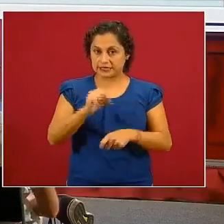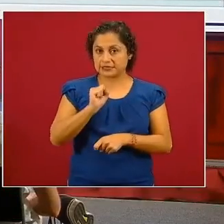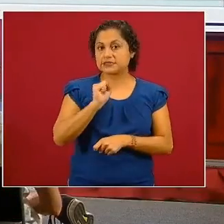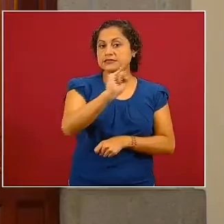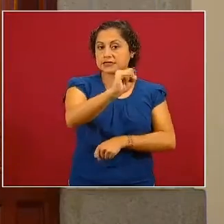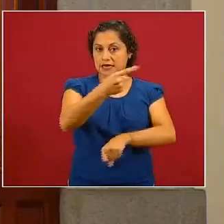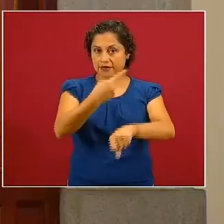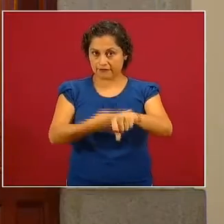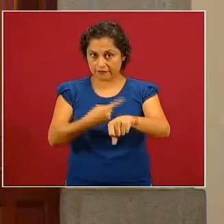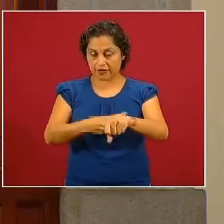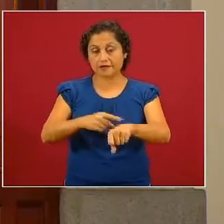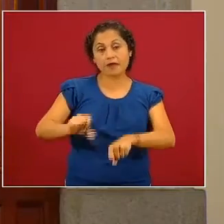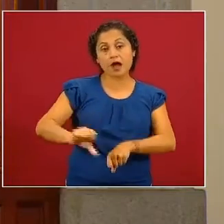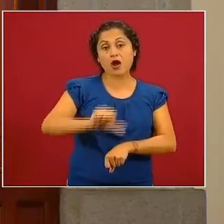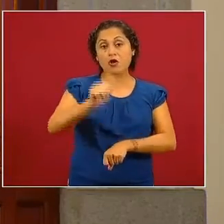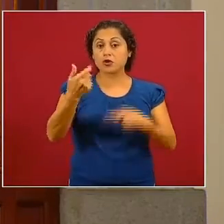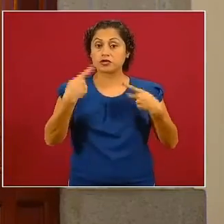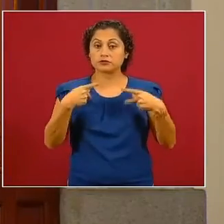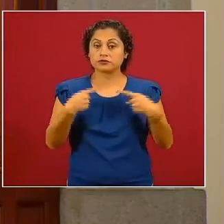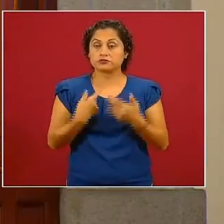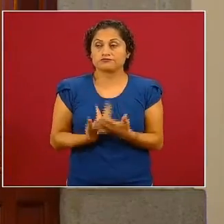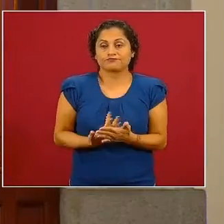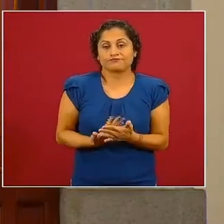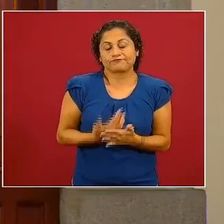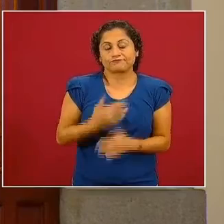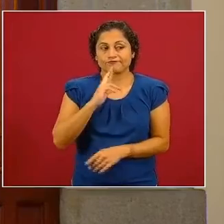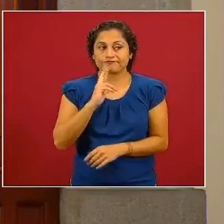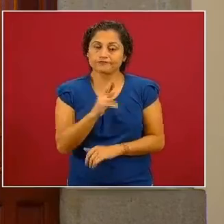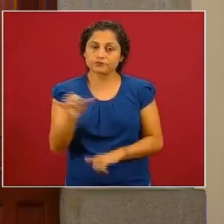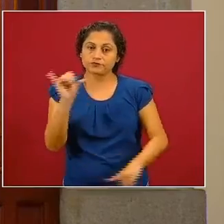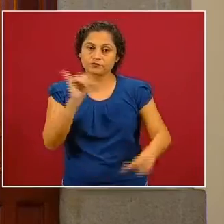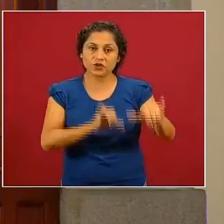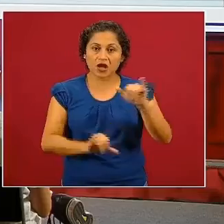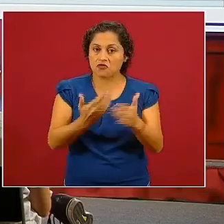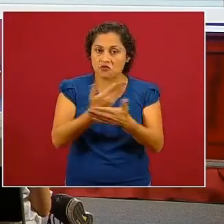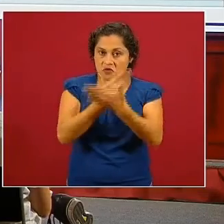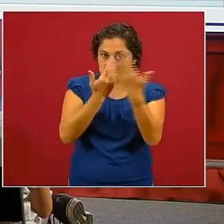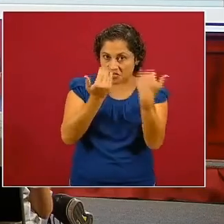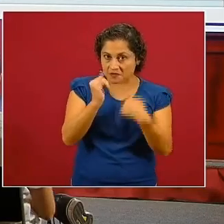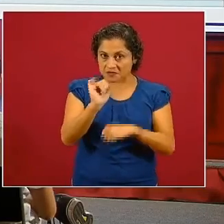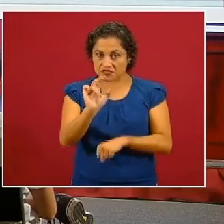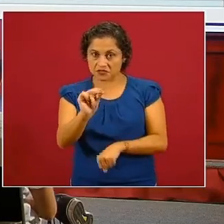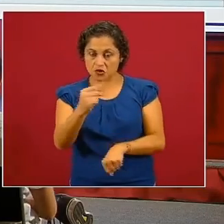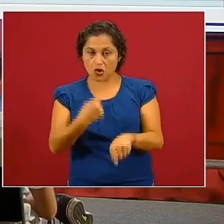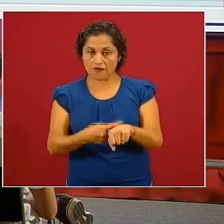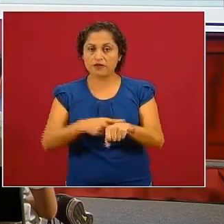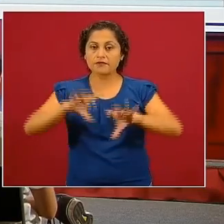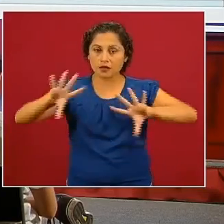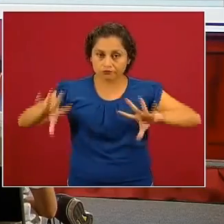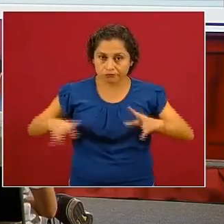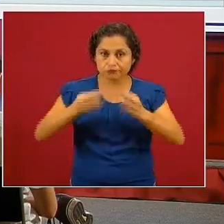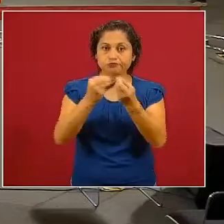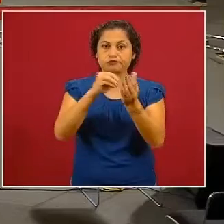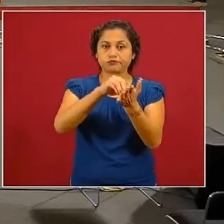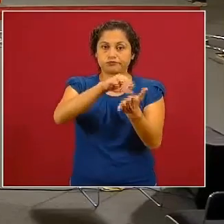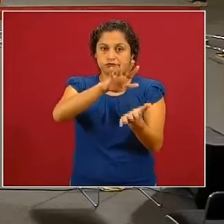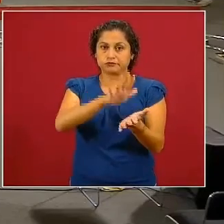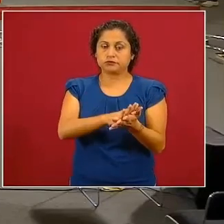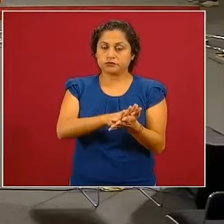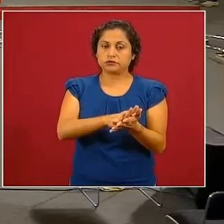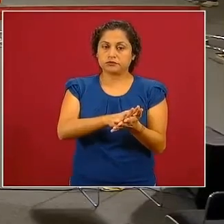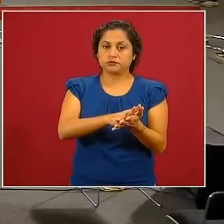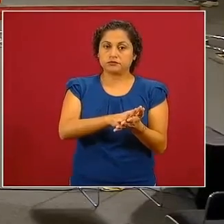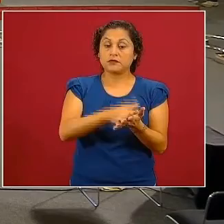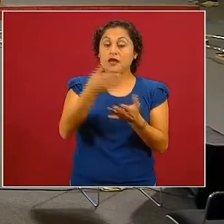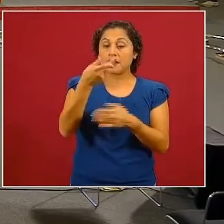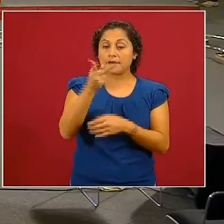sumamos todos aquellos que aún tienen un resultado pendiente o positivo, de emitir un resultado como tal, pero